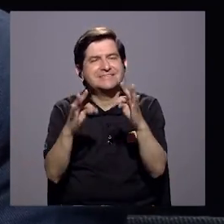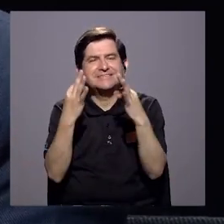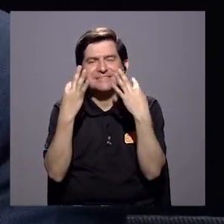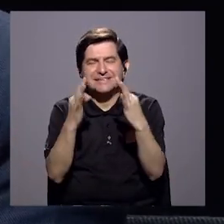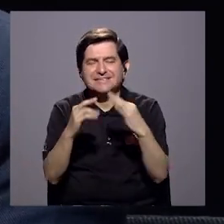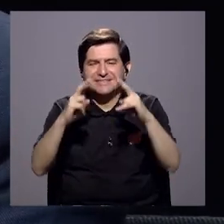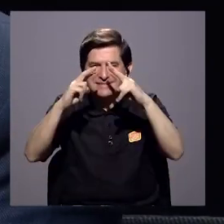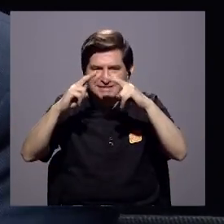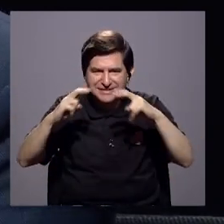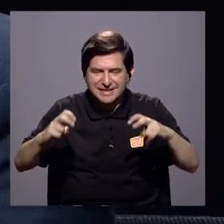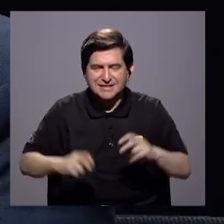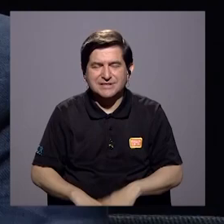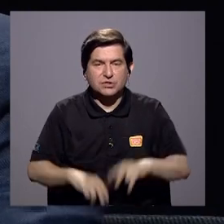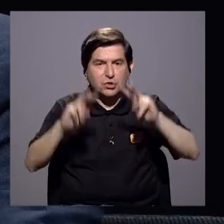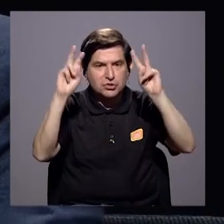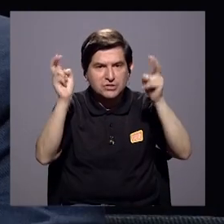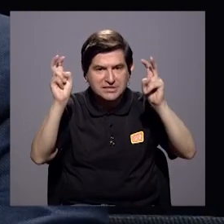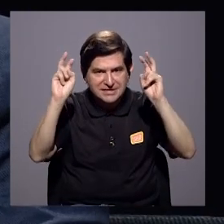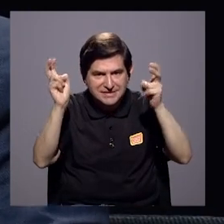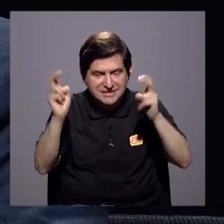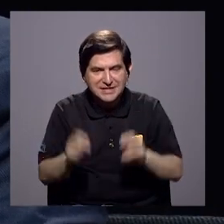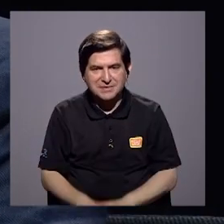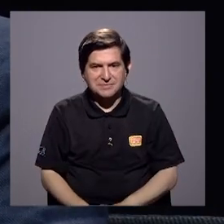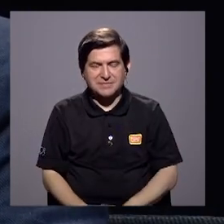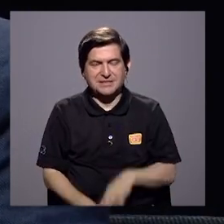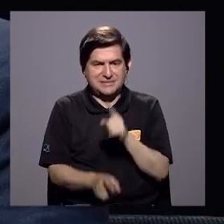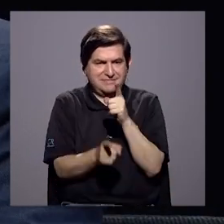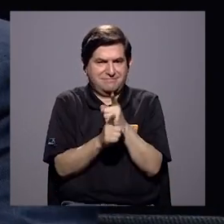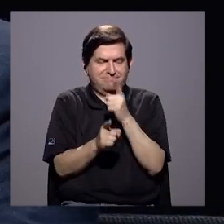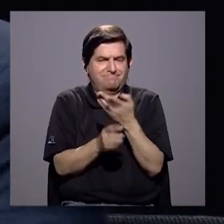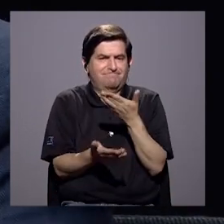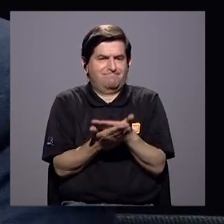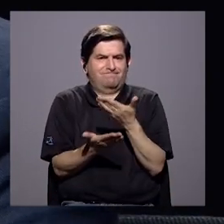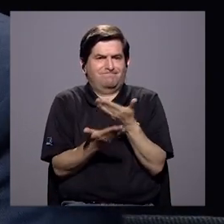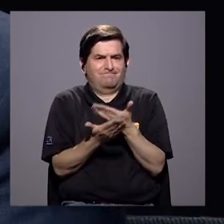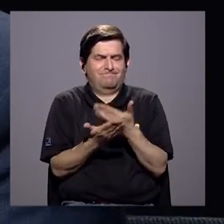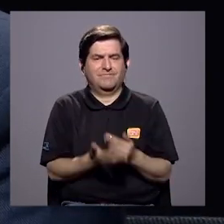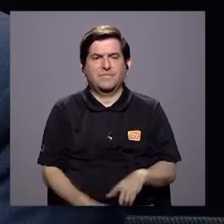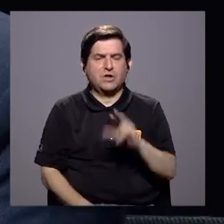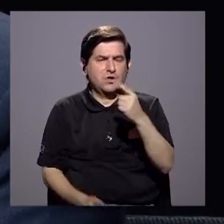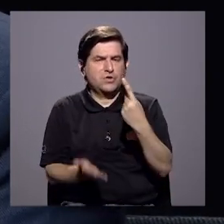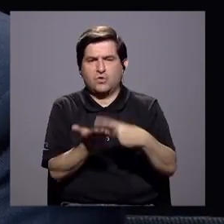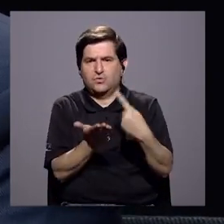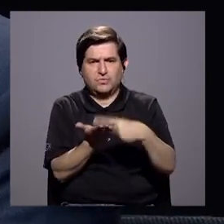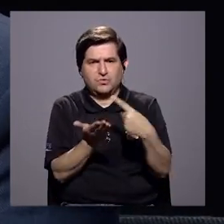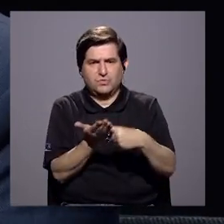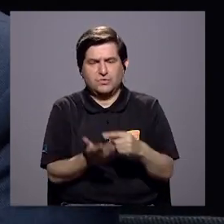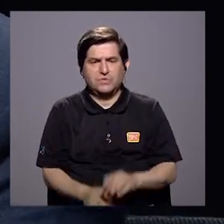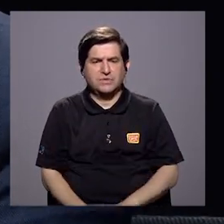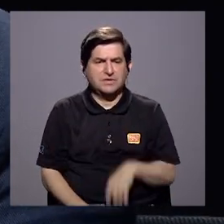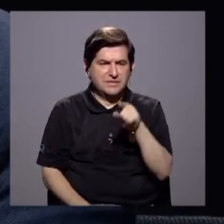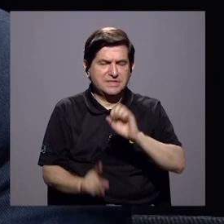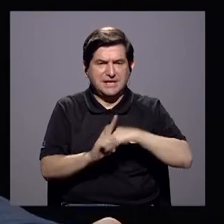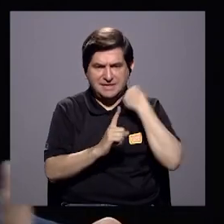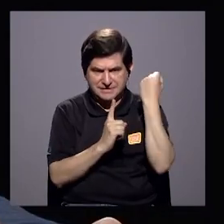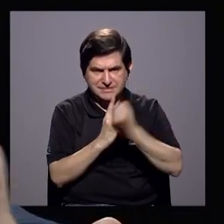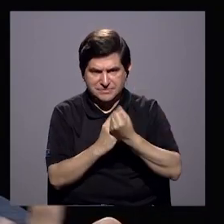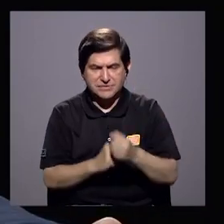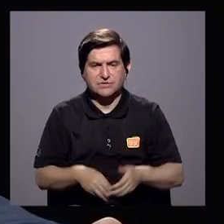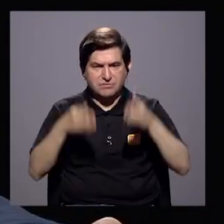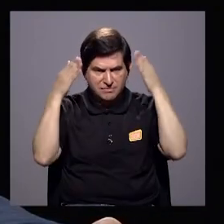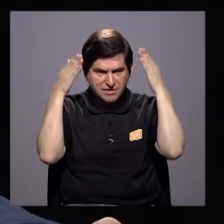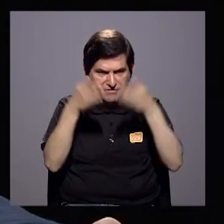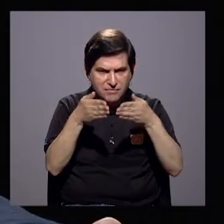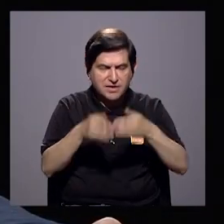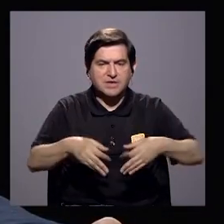únicamente analizar temas que estuvieran debidamente probados que no hubiera controversia sobre la veracidad de los mismos entonces nos